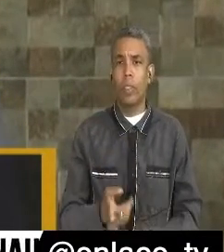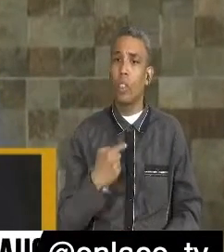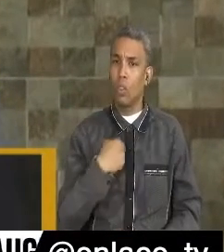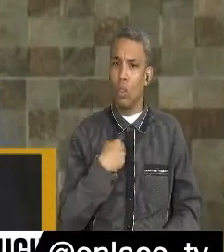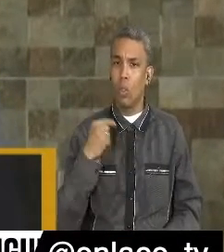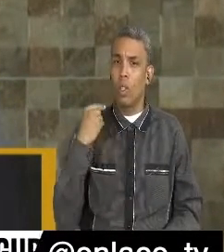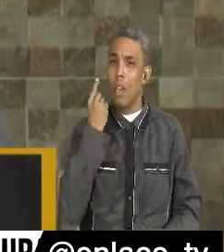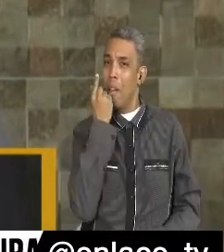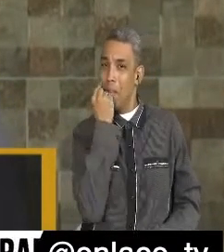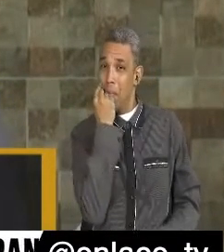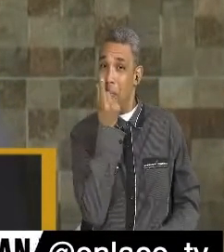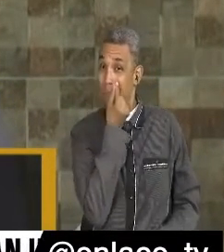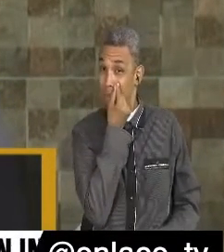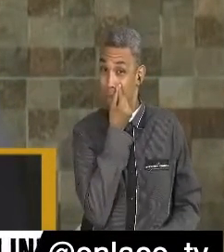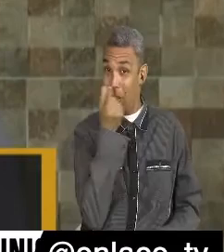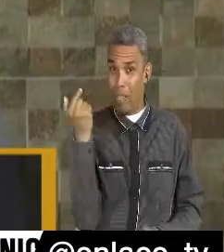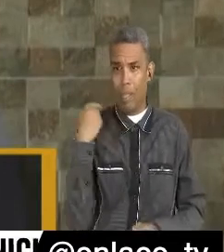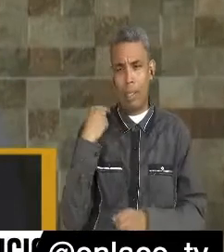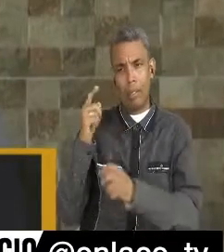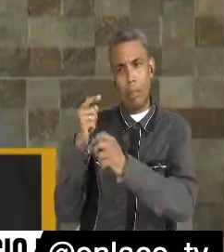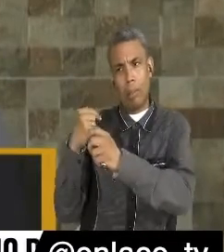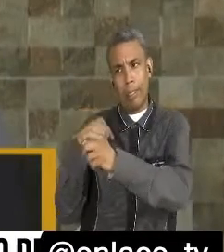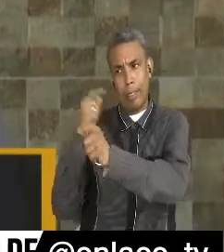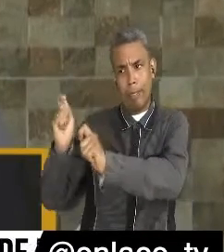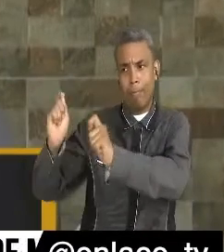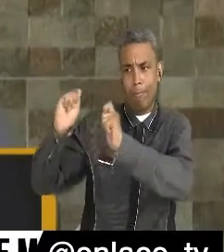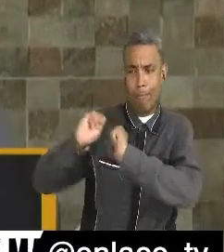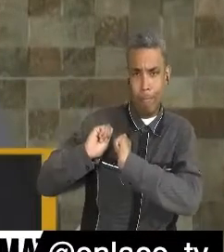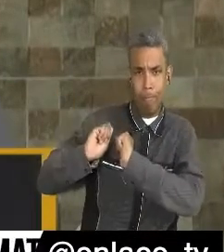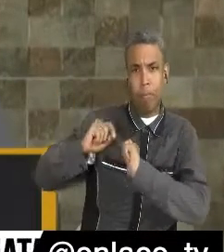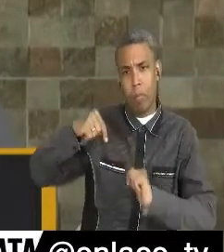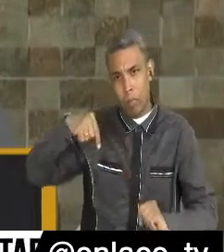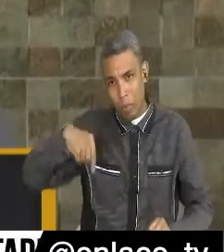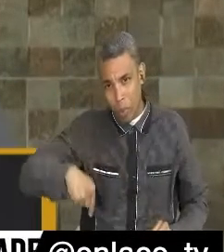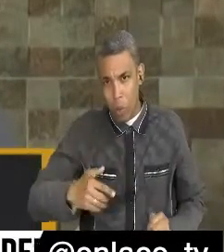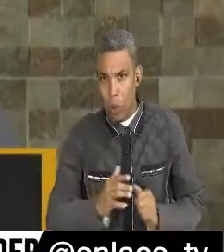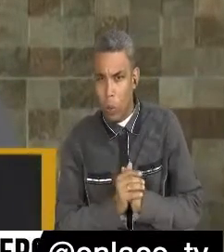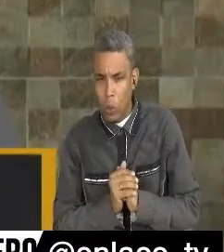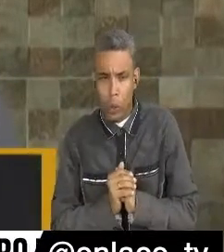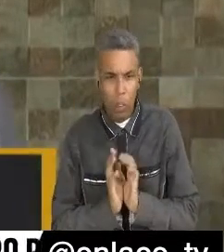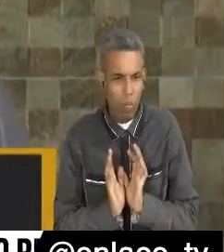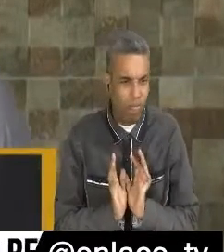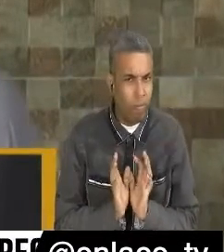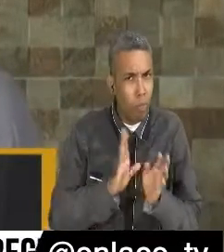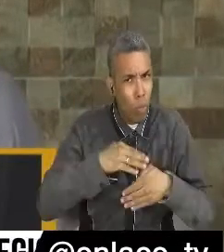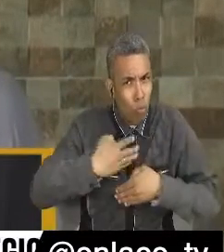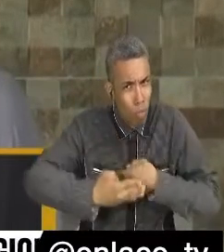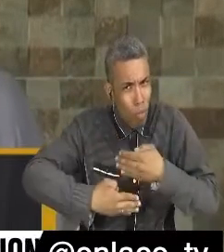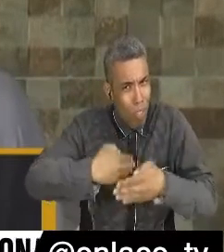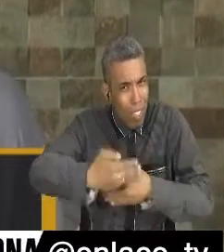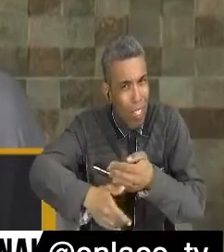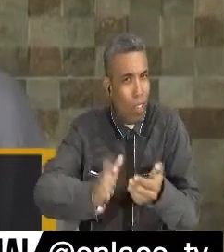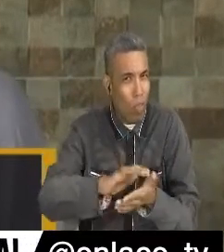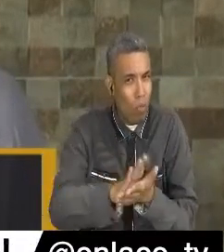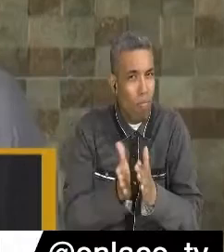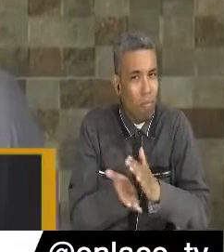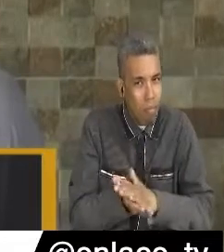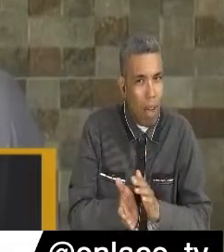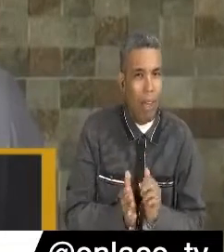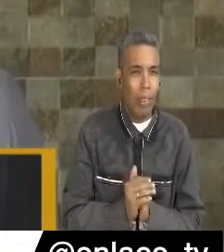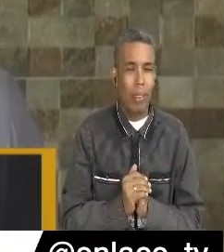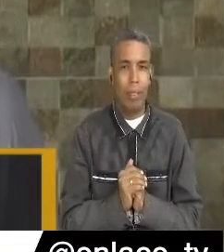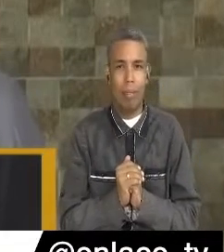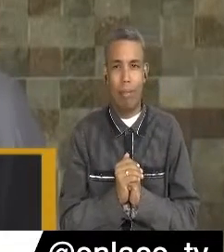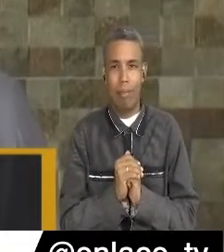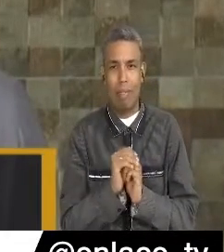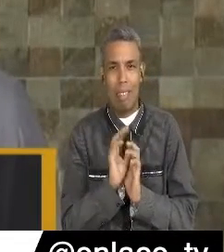con la ministra Clara López Obregón en el marco del Consejo Nacional de Reincorporación, donde se va a diseñar,